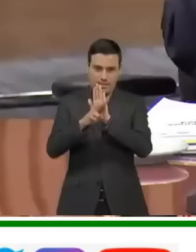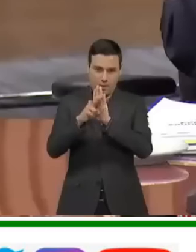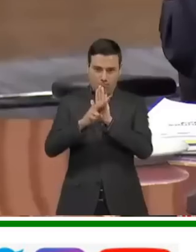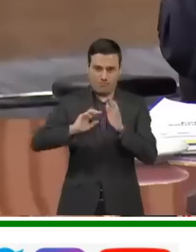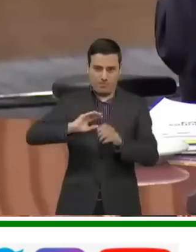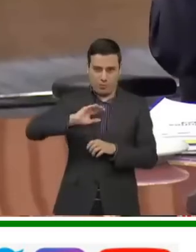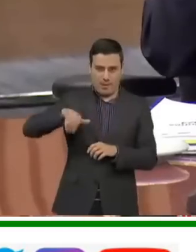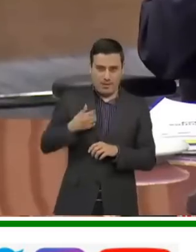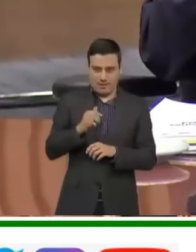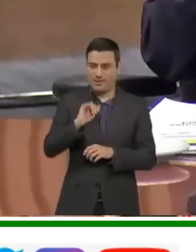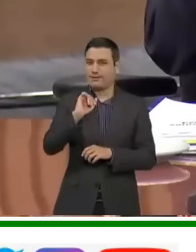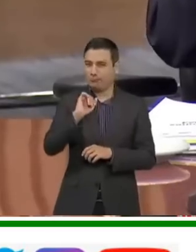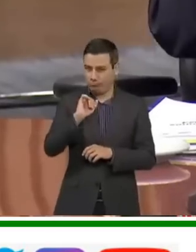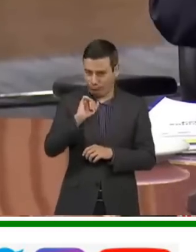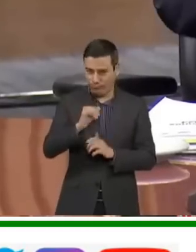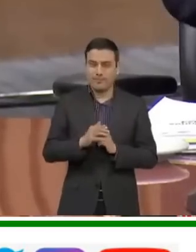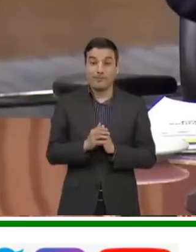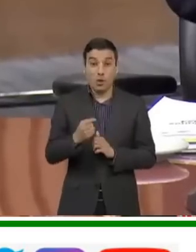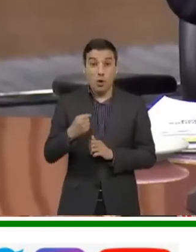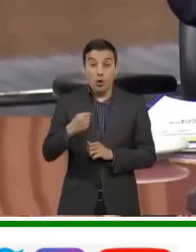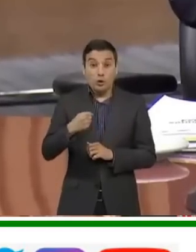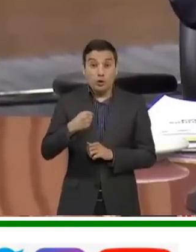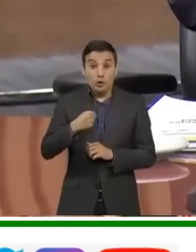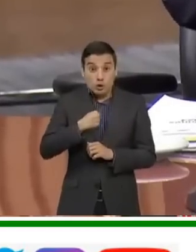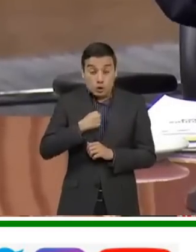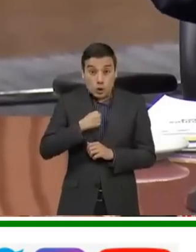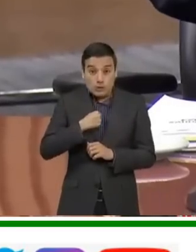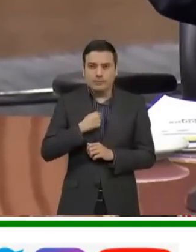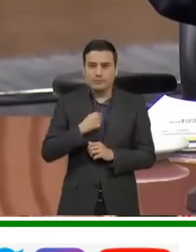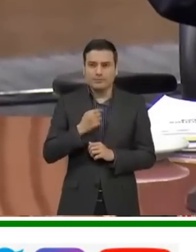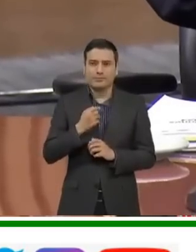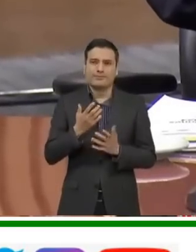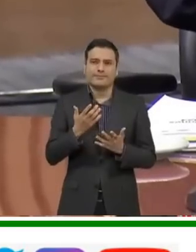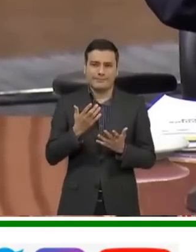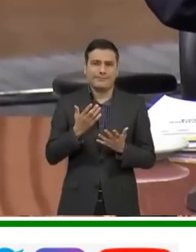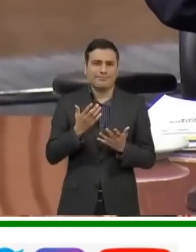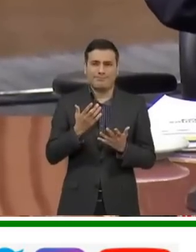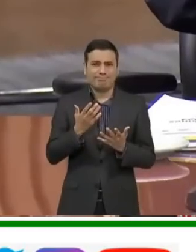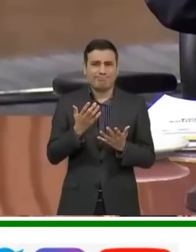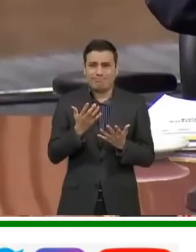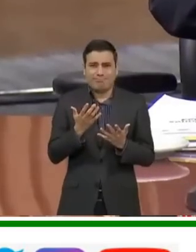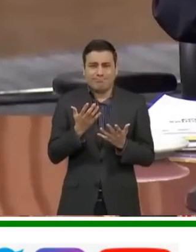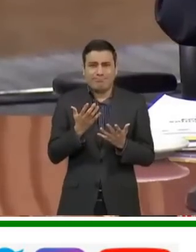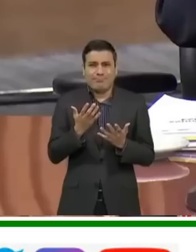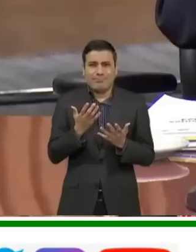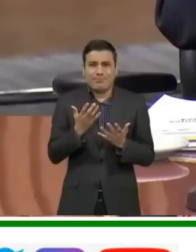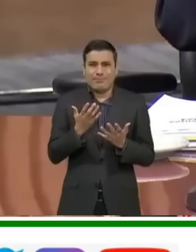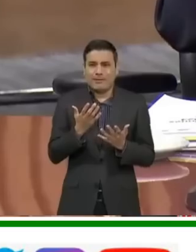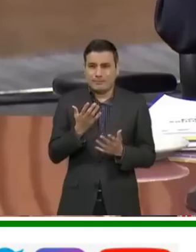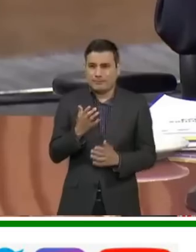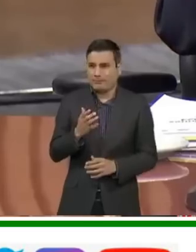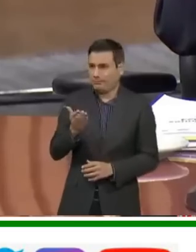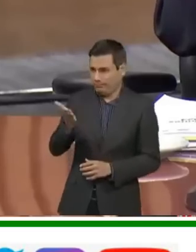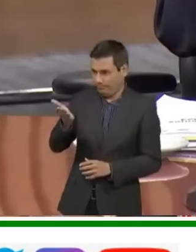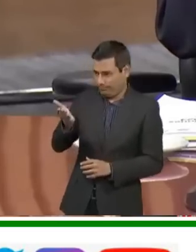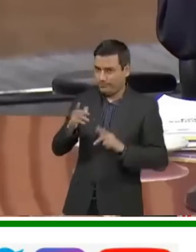estenográfica, porque yo he sido múltiples veces reconvenido por la persona que tengo aquí a mi